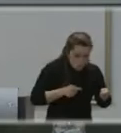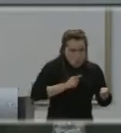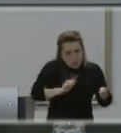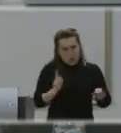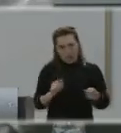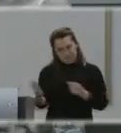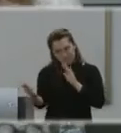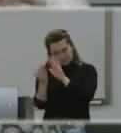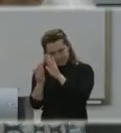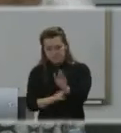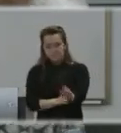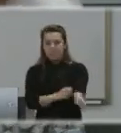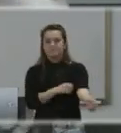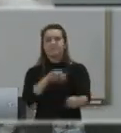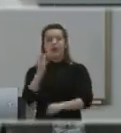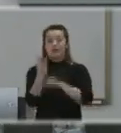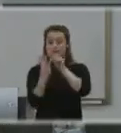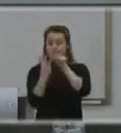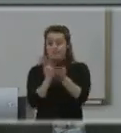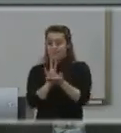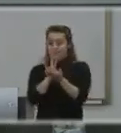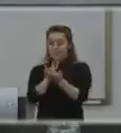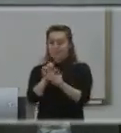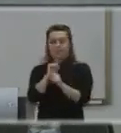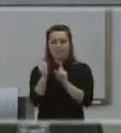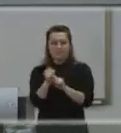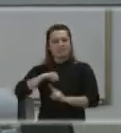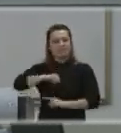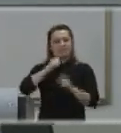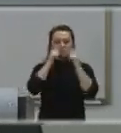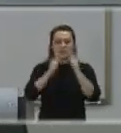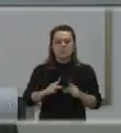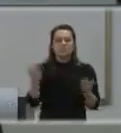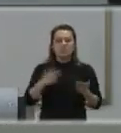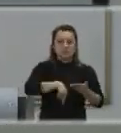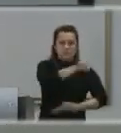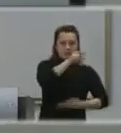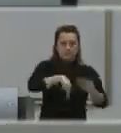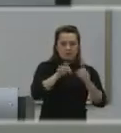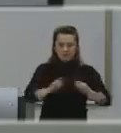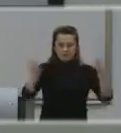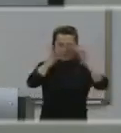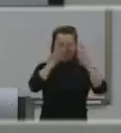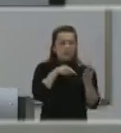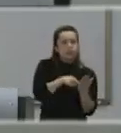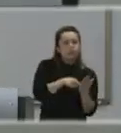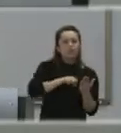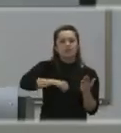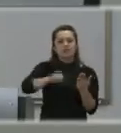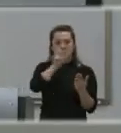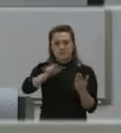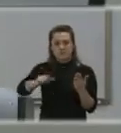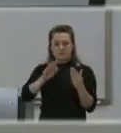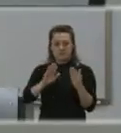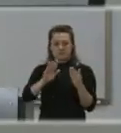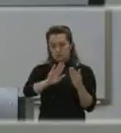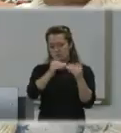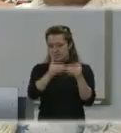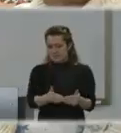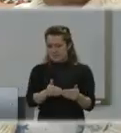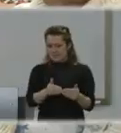modelo social y un modelo de derechos humanos que está incluido en la Convención de Naciones Unidas sobre los Derechos de las Personas con